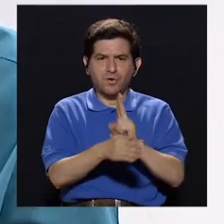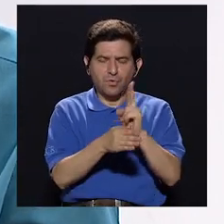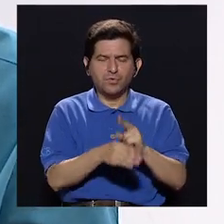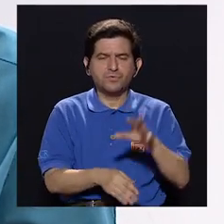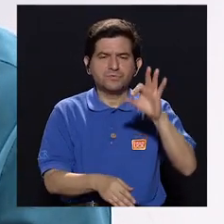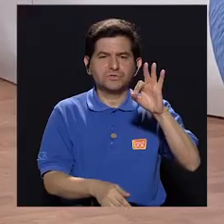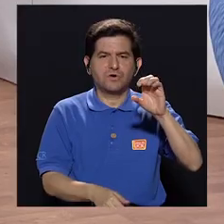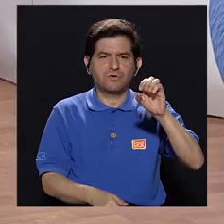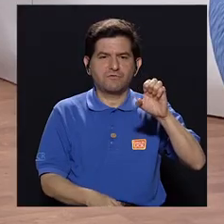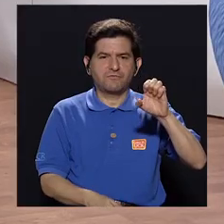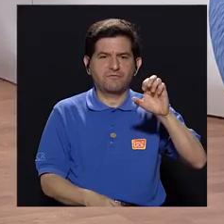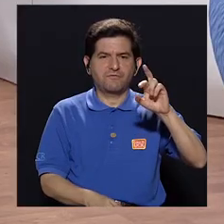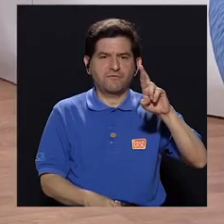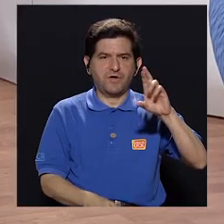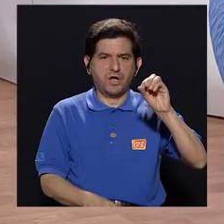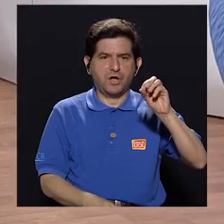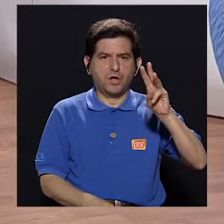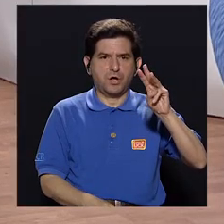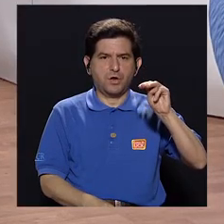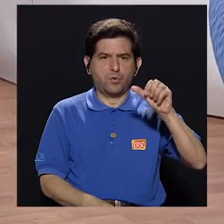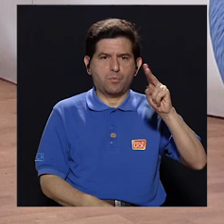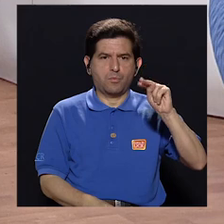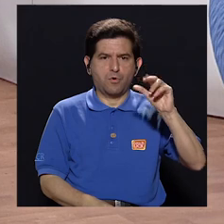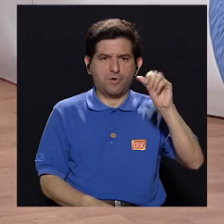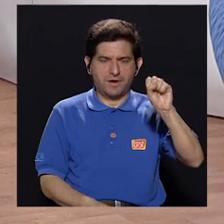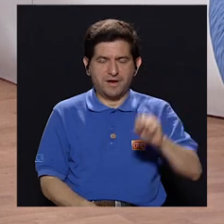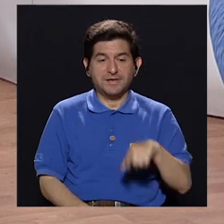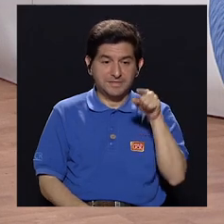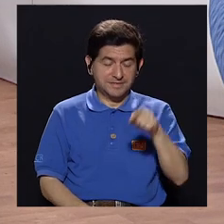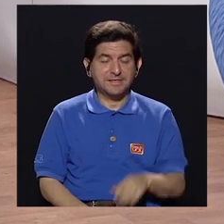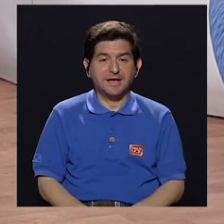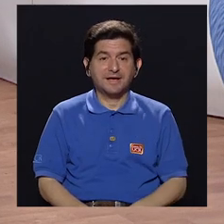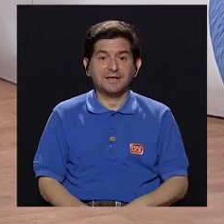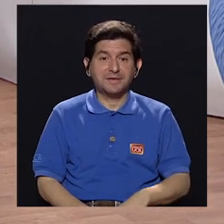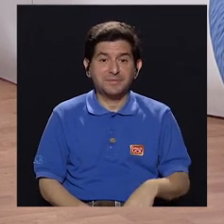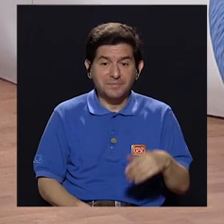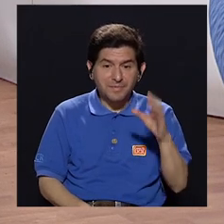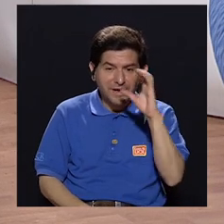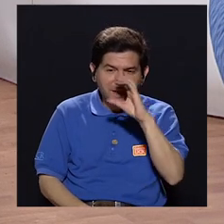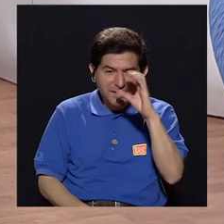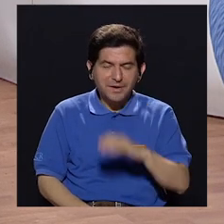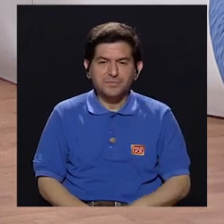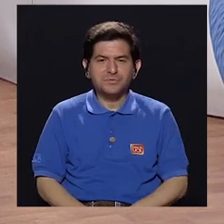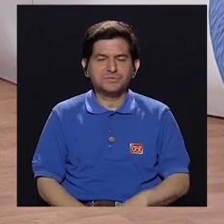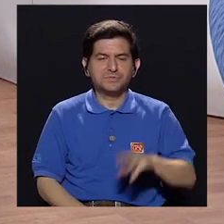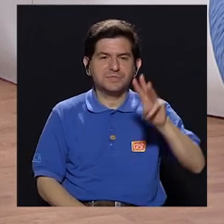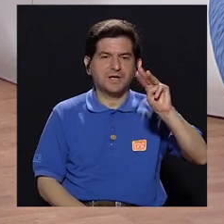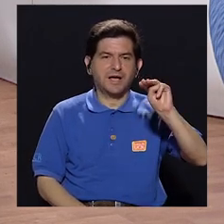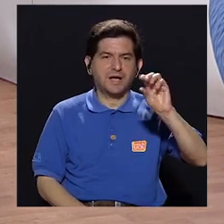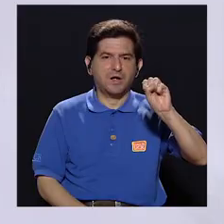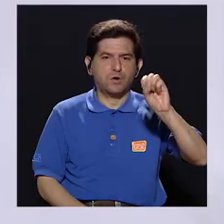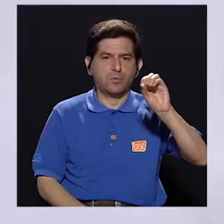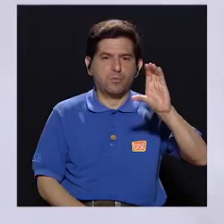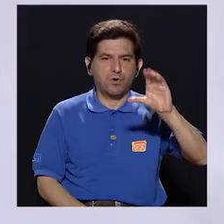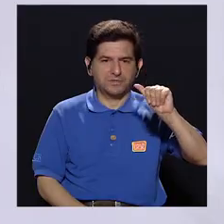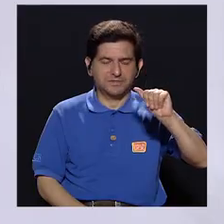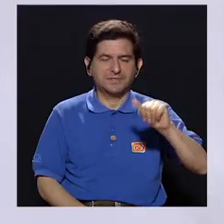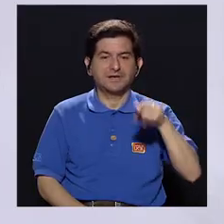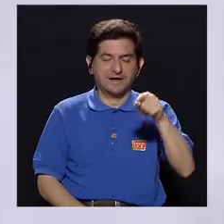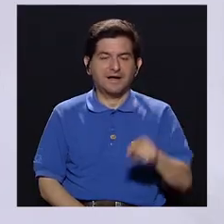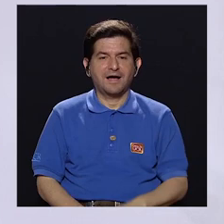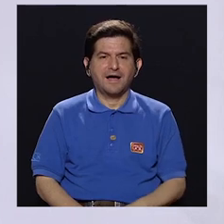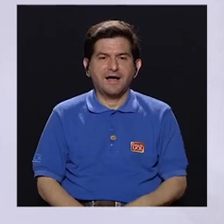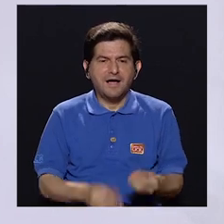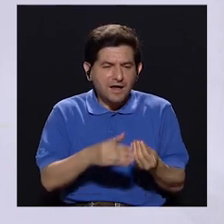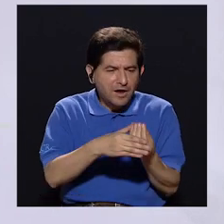nuevo el uso de feromonas como engaño para traer moscas en las orquídeas miniatura con cuál propósito coméntenos Bueno Este es